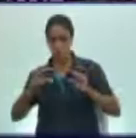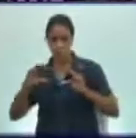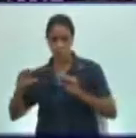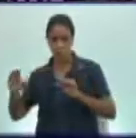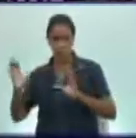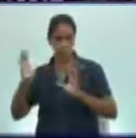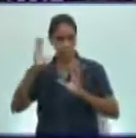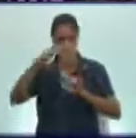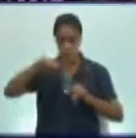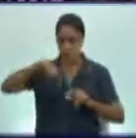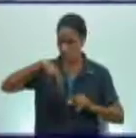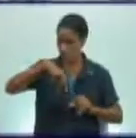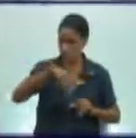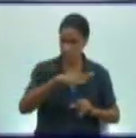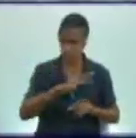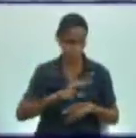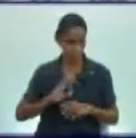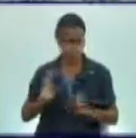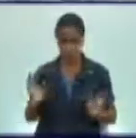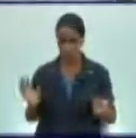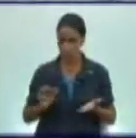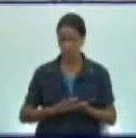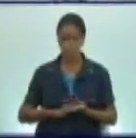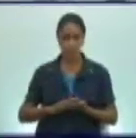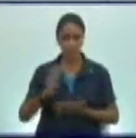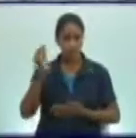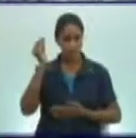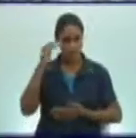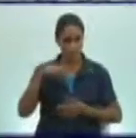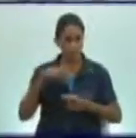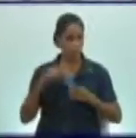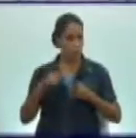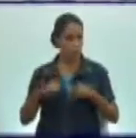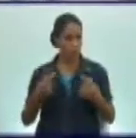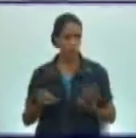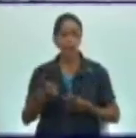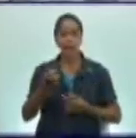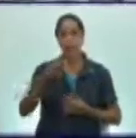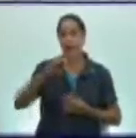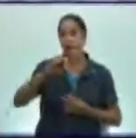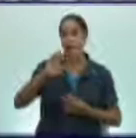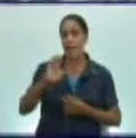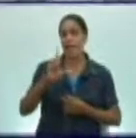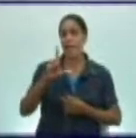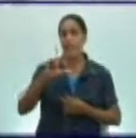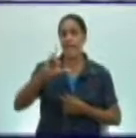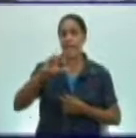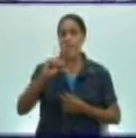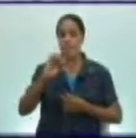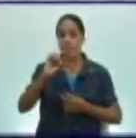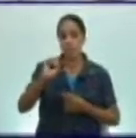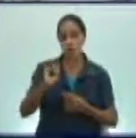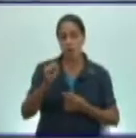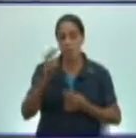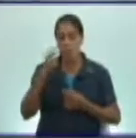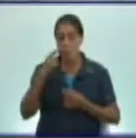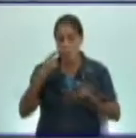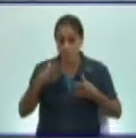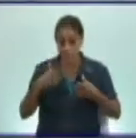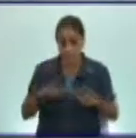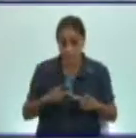patas. Pero, ¿sabéis por qué se llaman anélidos? Mirad estas